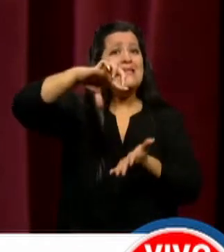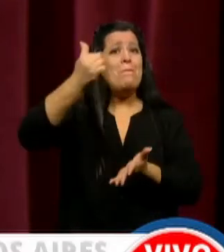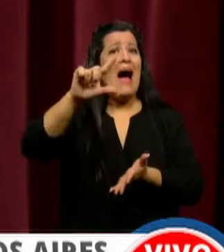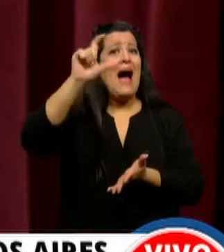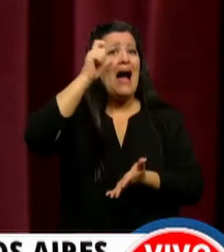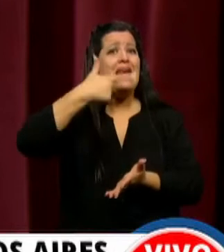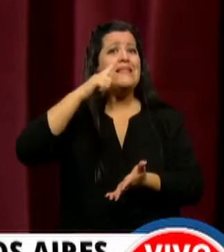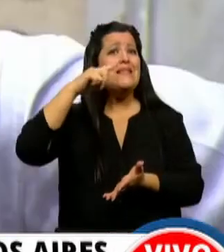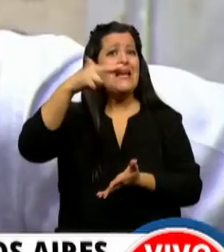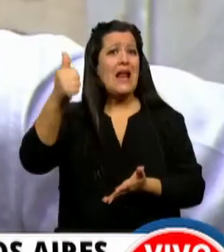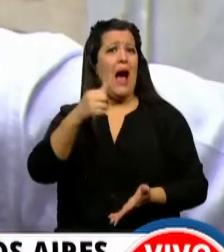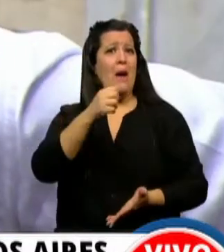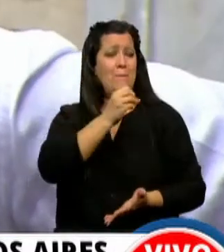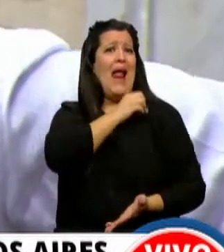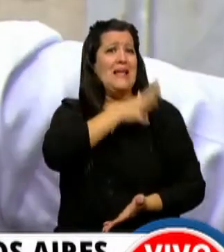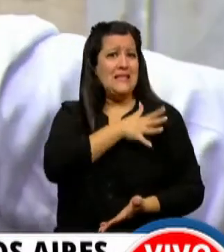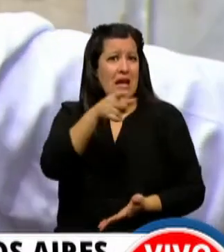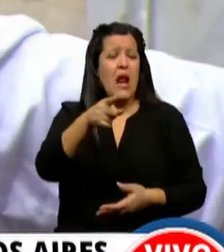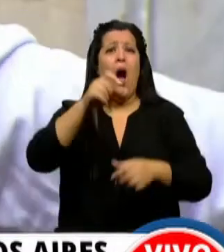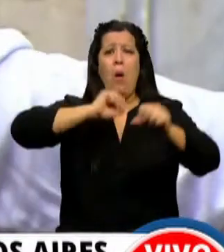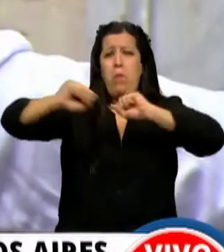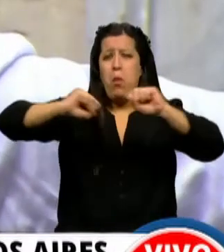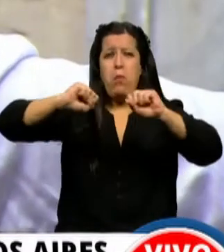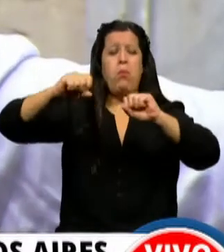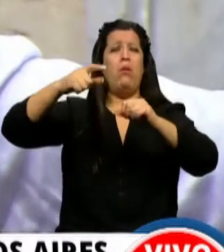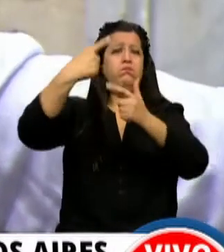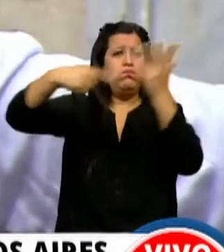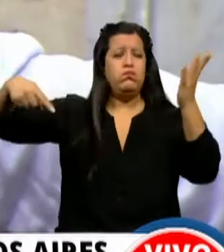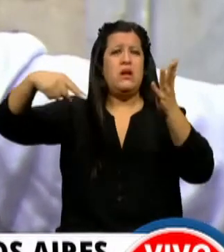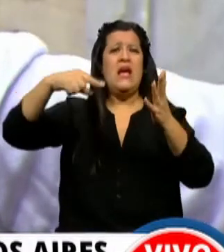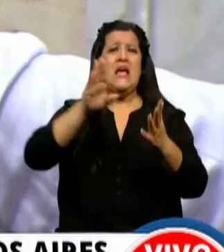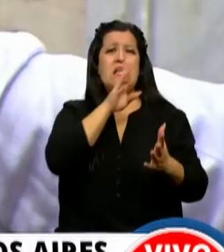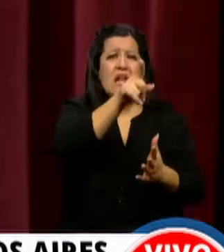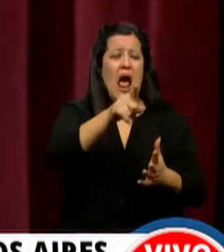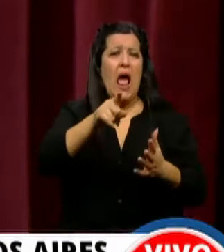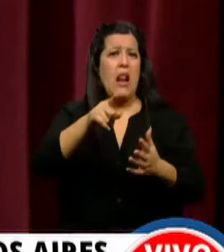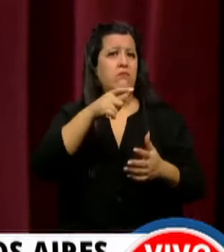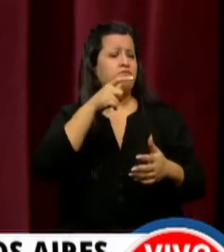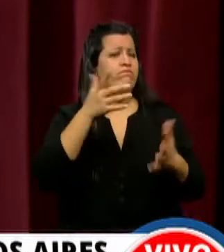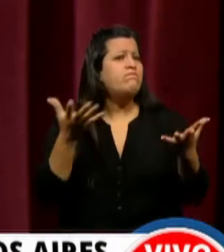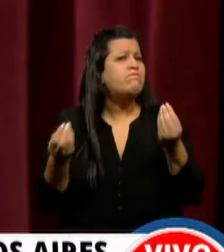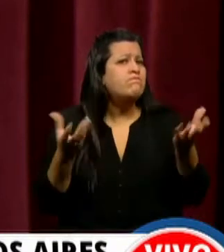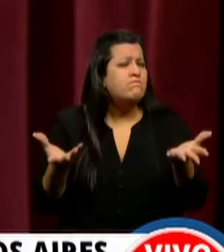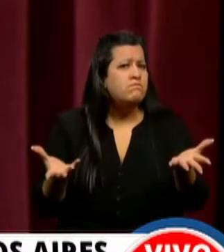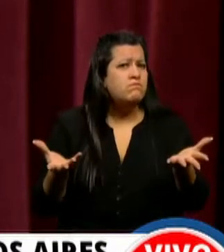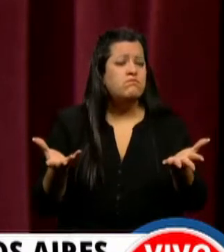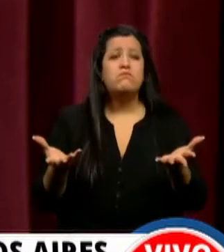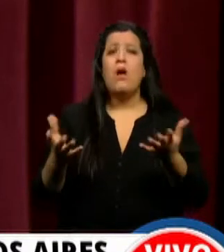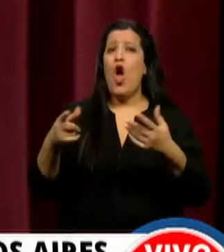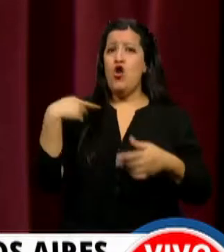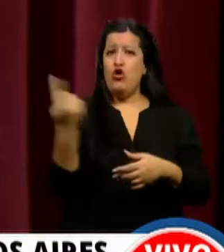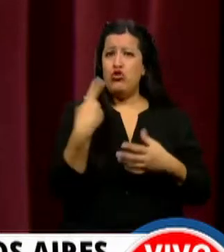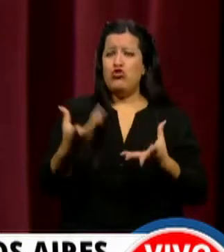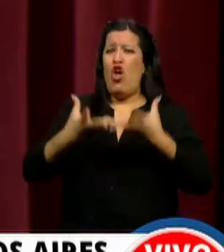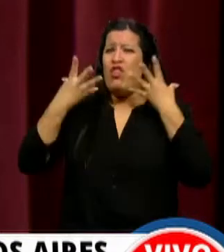no lo van a doblegar a pesar de los bombardeos criminales del Estado sionista de Israel. Le pido que se concentre en la cuestión de privilegio planteada. Y a quienes